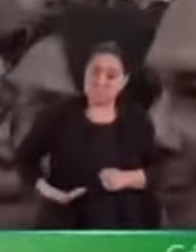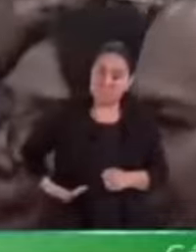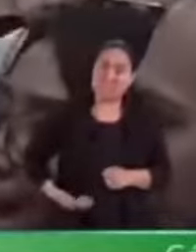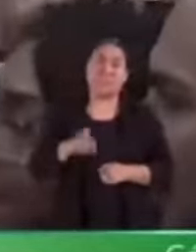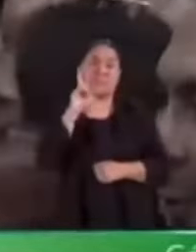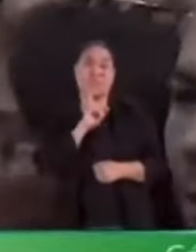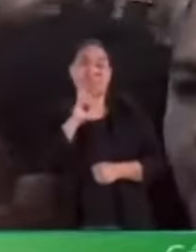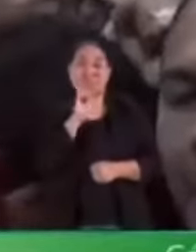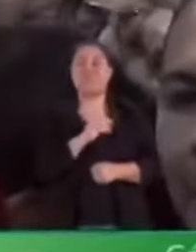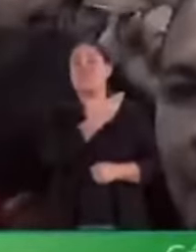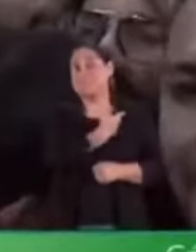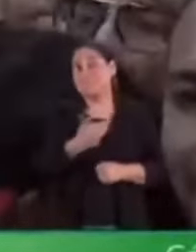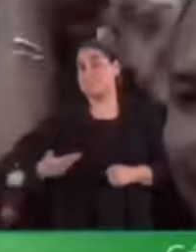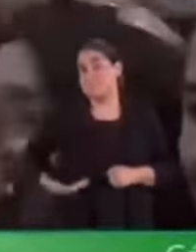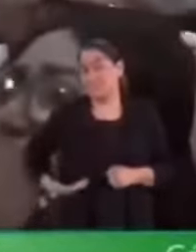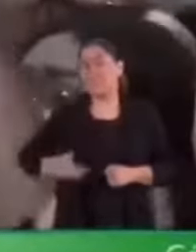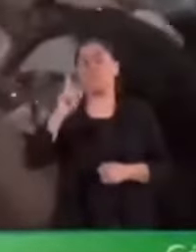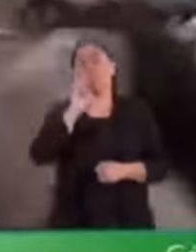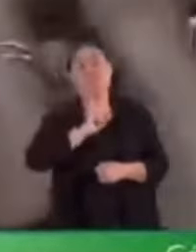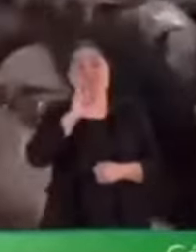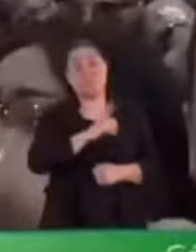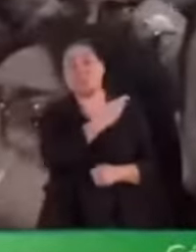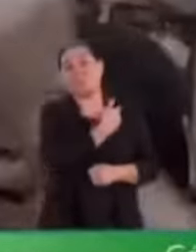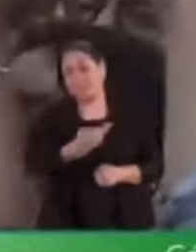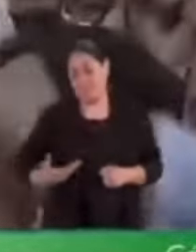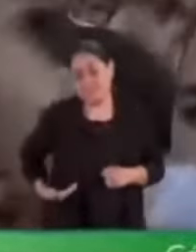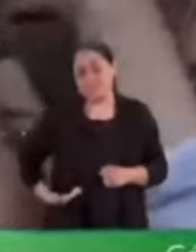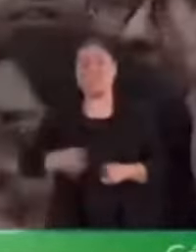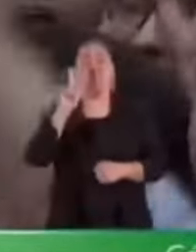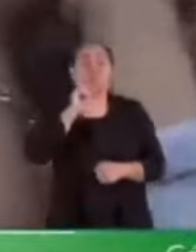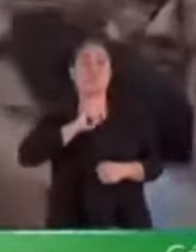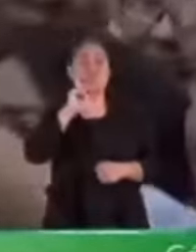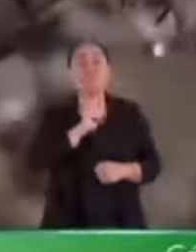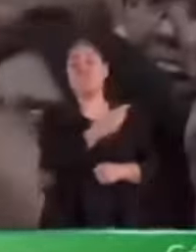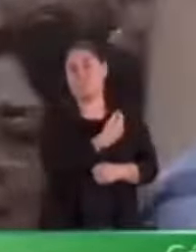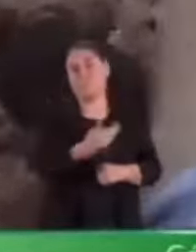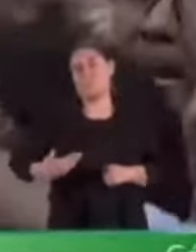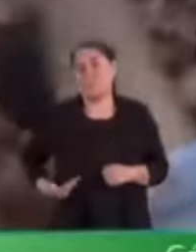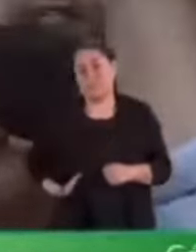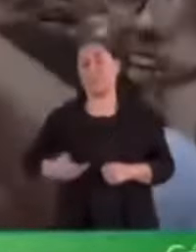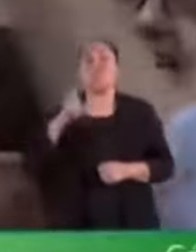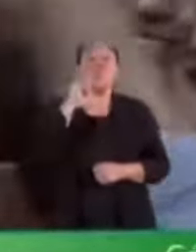¡Presidenta! ¡Presidenta! ¡Presidenta!